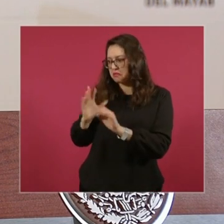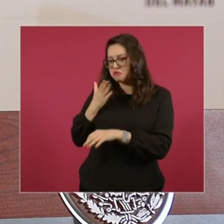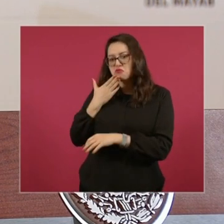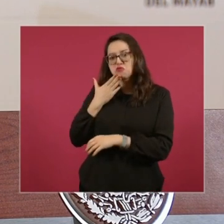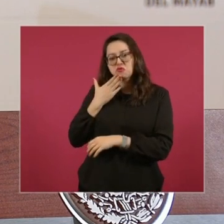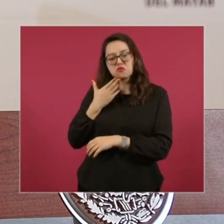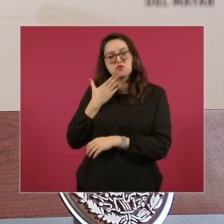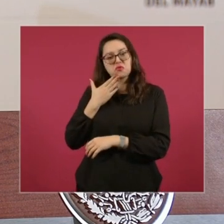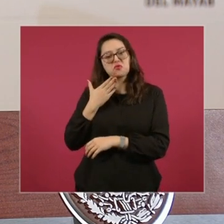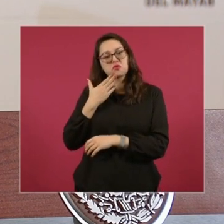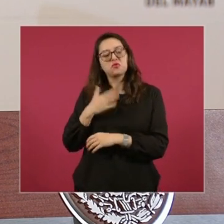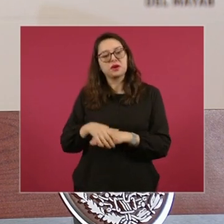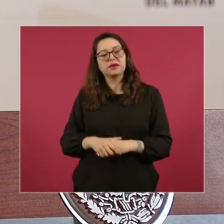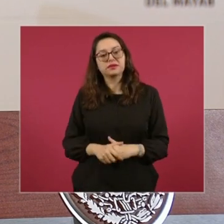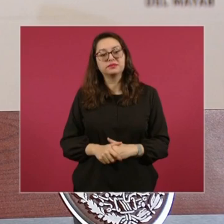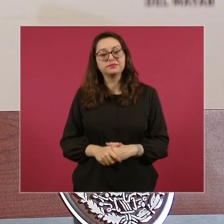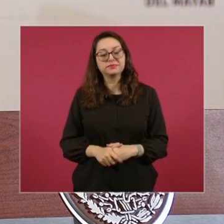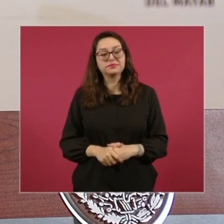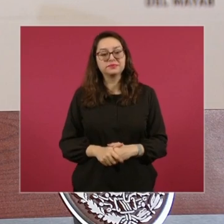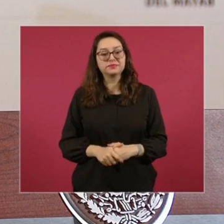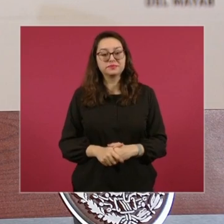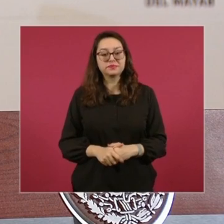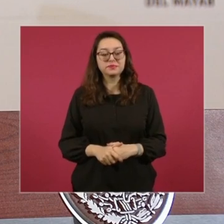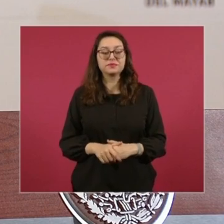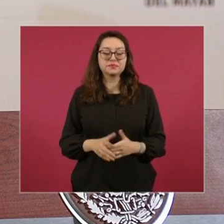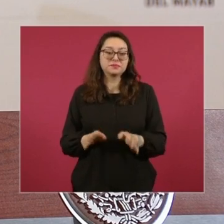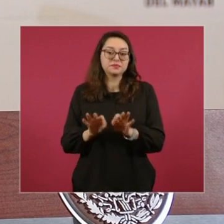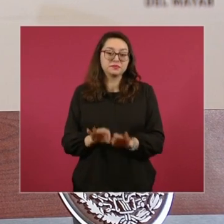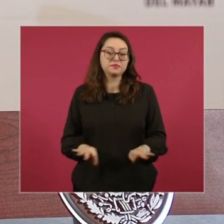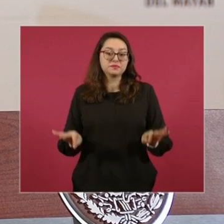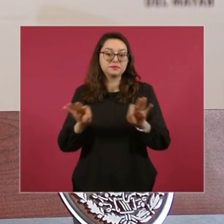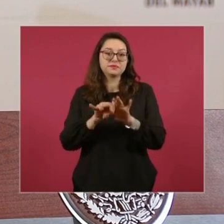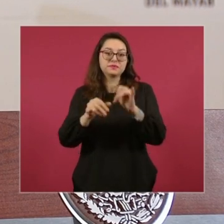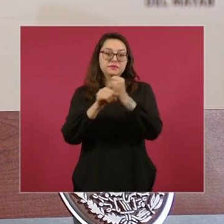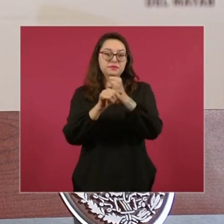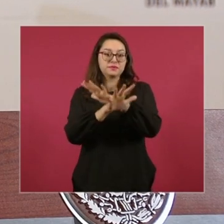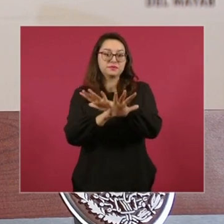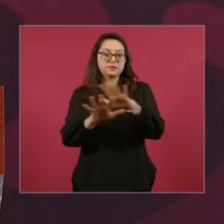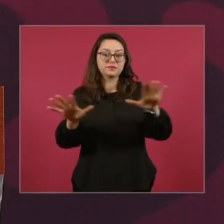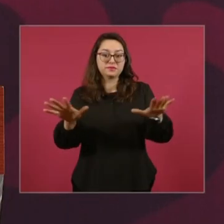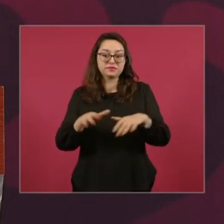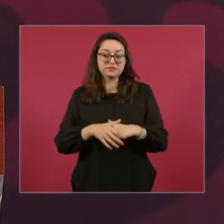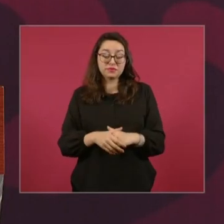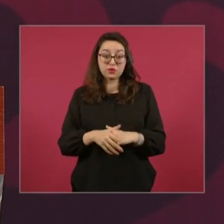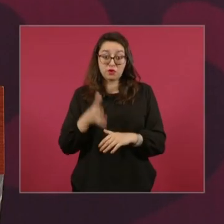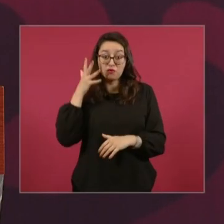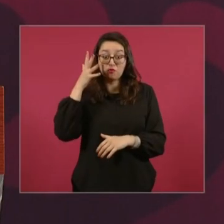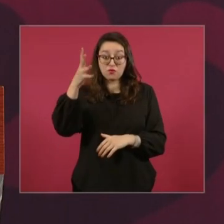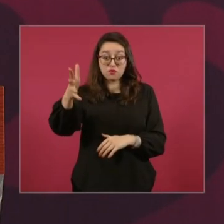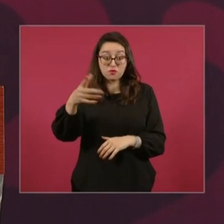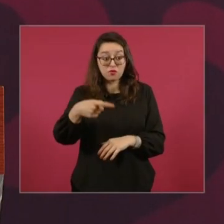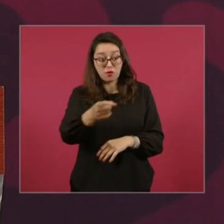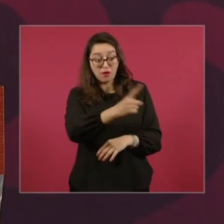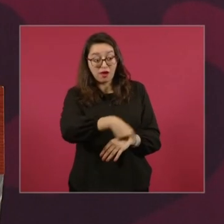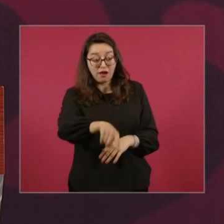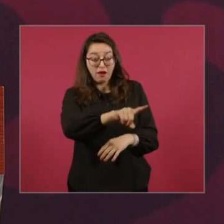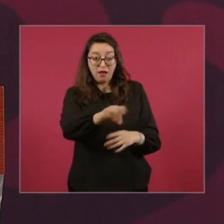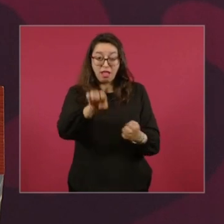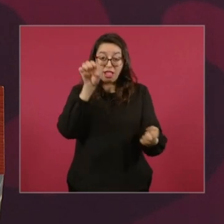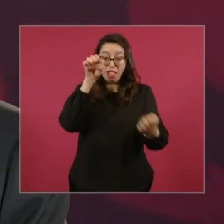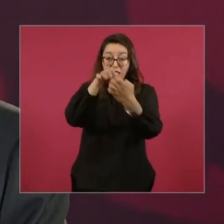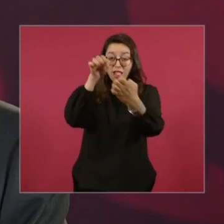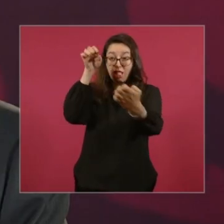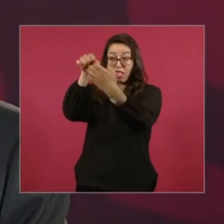y es importante para que no nos vuelvan a engañar